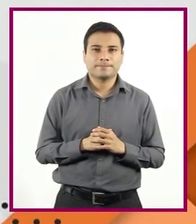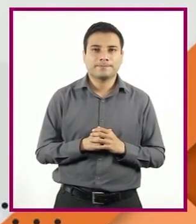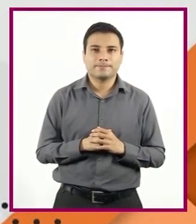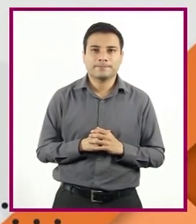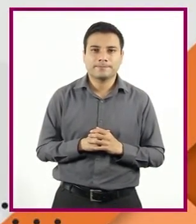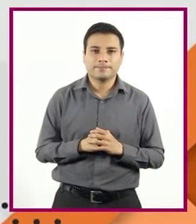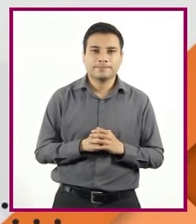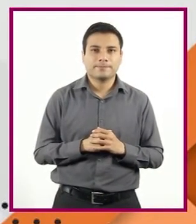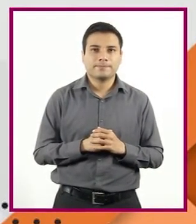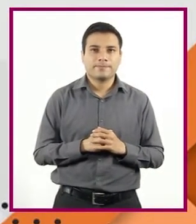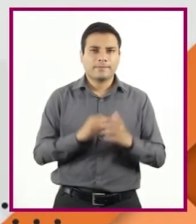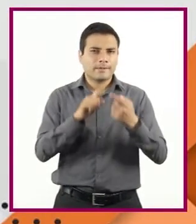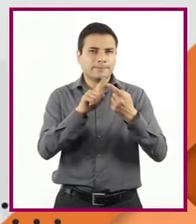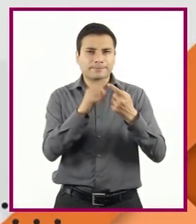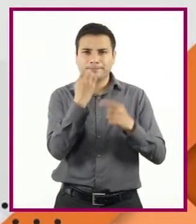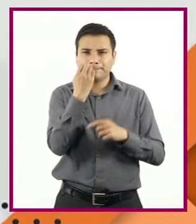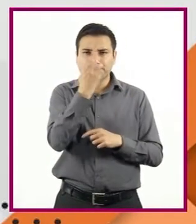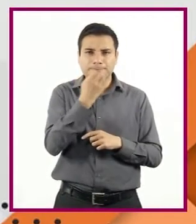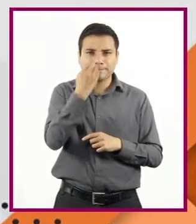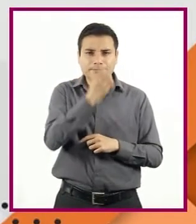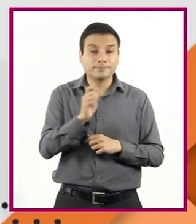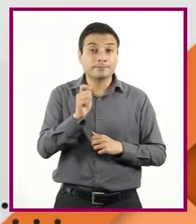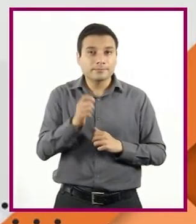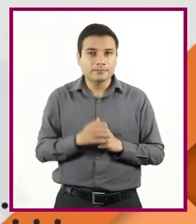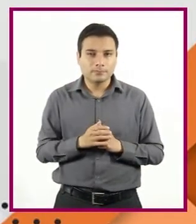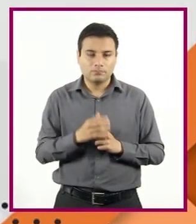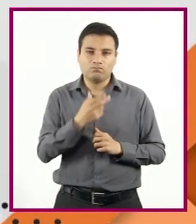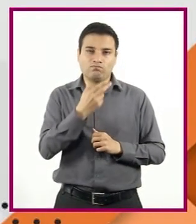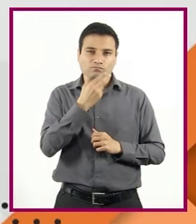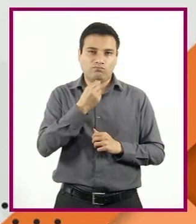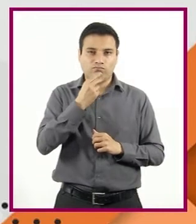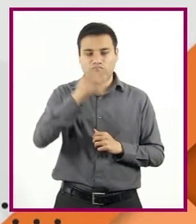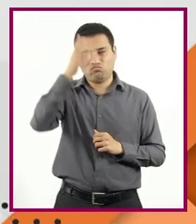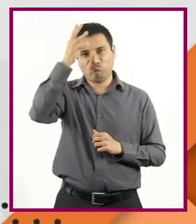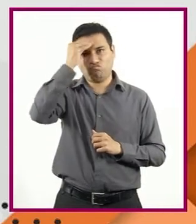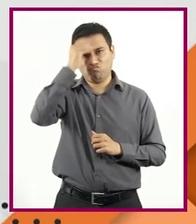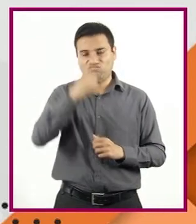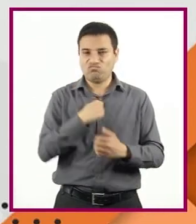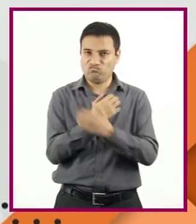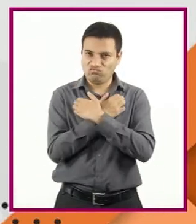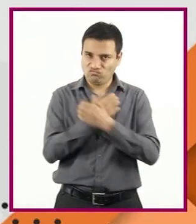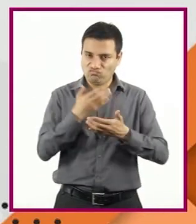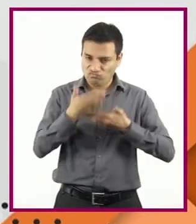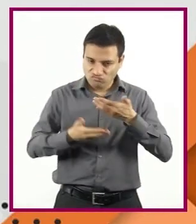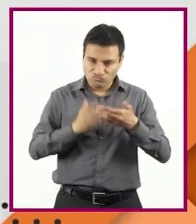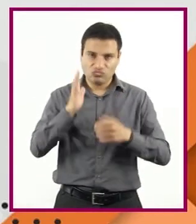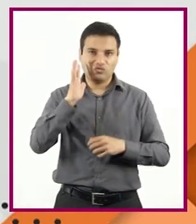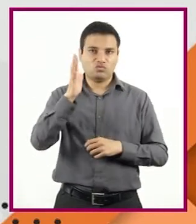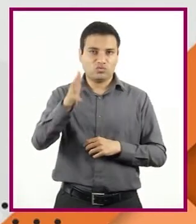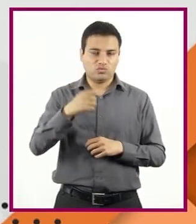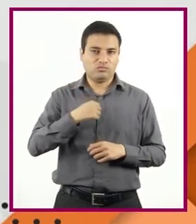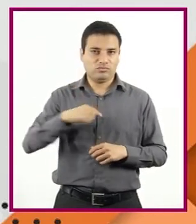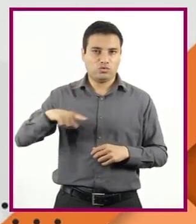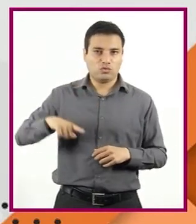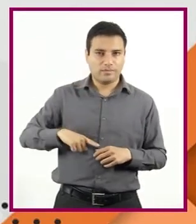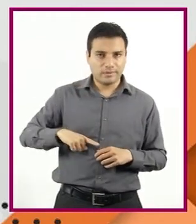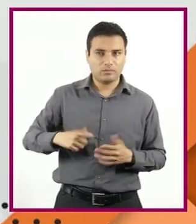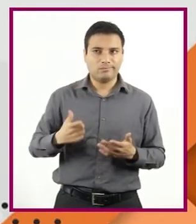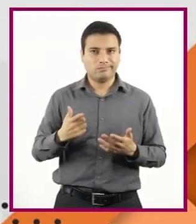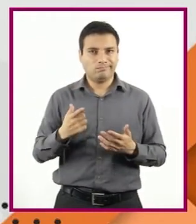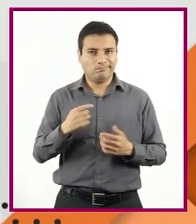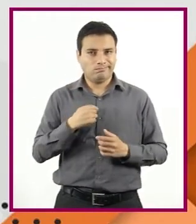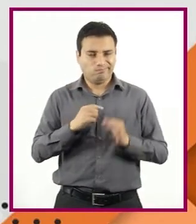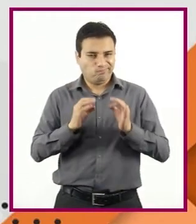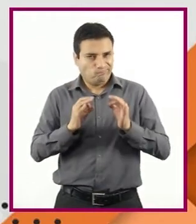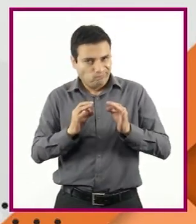En el Calmecac debían aprender a comportarse como los gobernantes que llegarían a ser, aprendiendo las virtudes que la sociedad